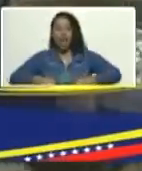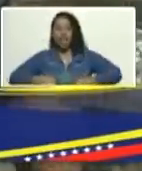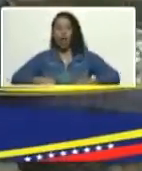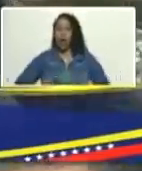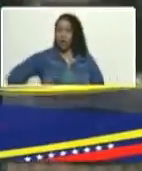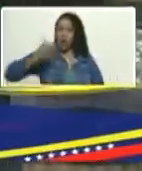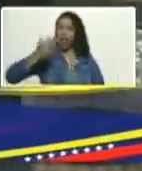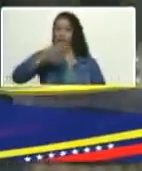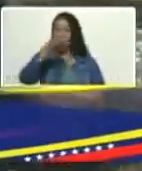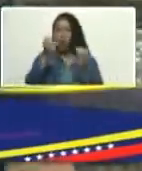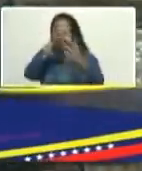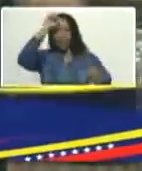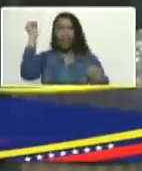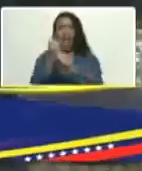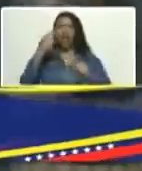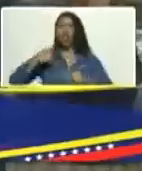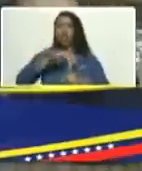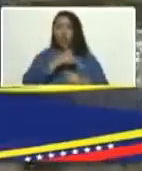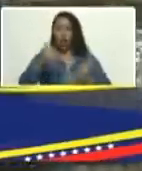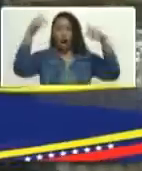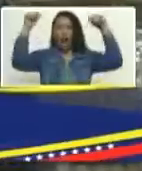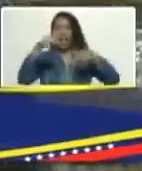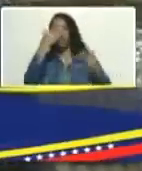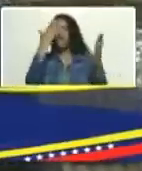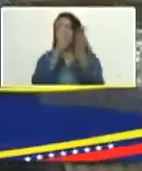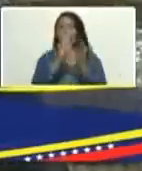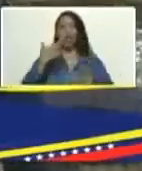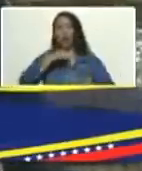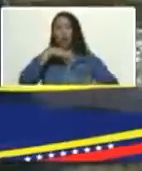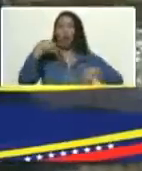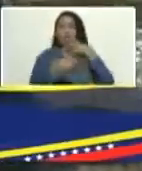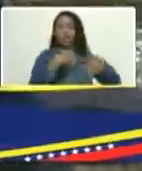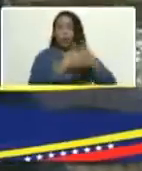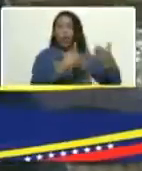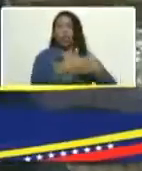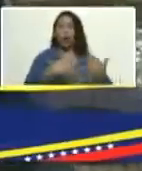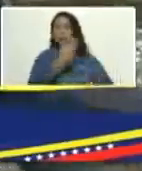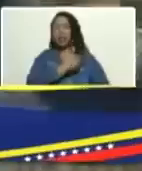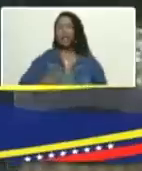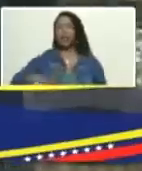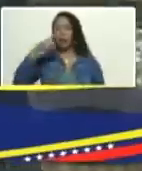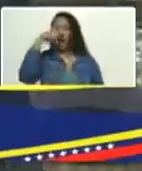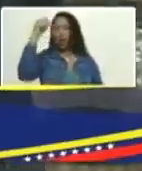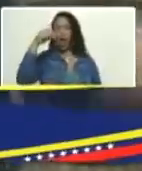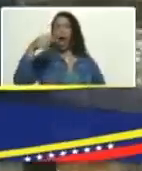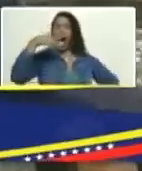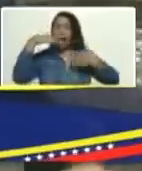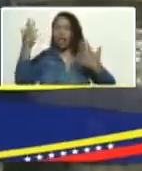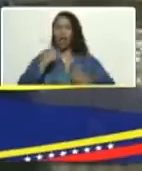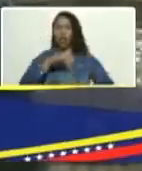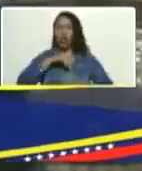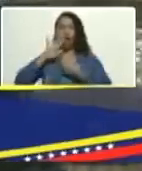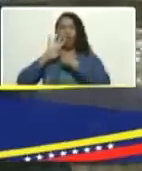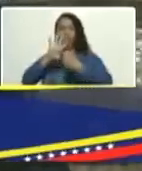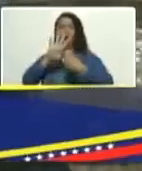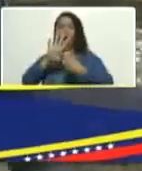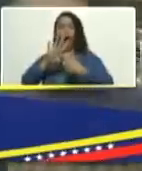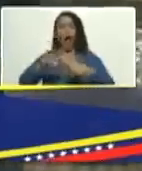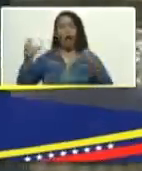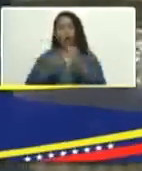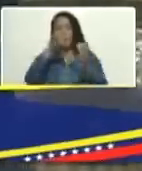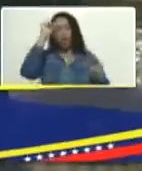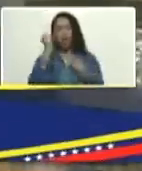heroica clase obrera que somos nosotros al frente de nuestro proceso productivo, presidente Nicolás. Así que aquí está esa clase obrera